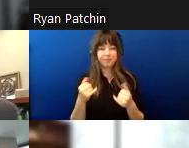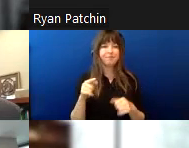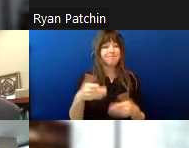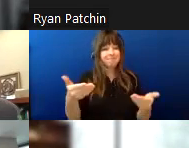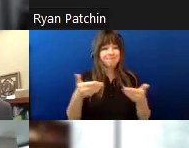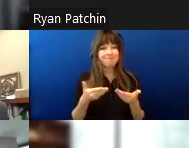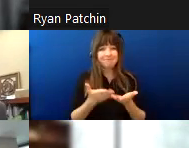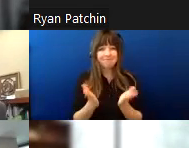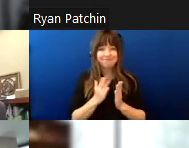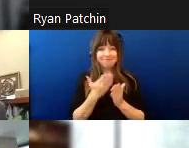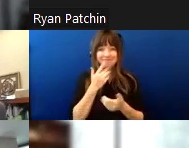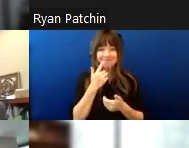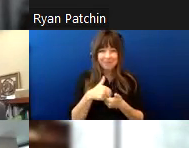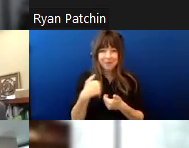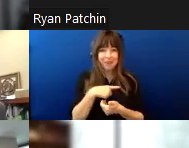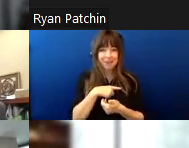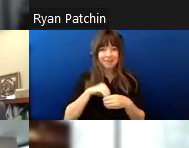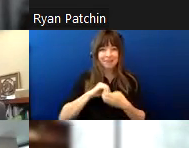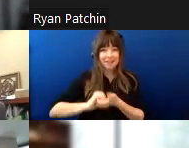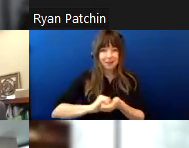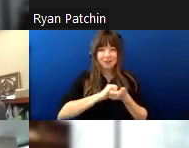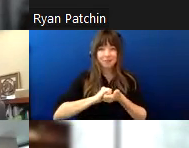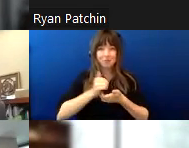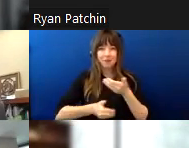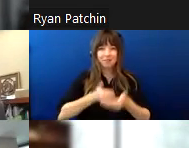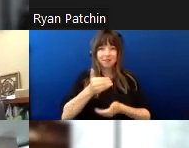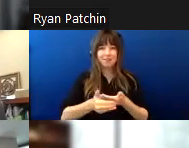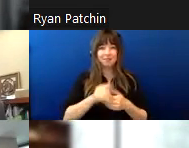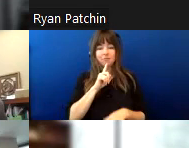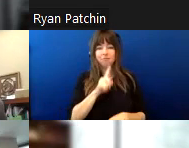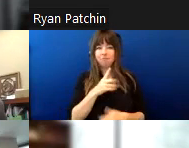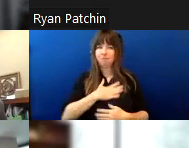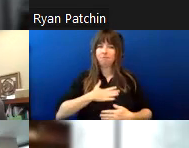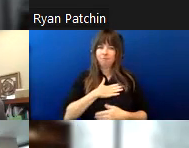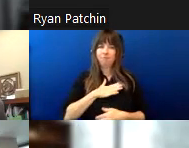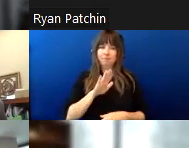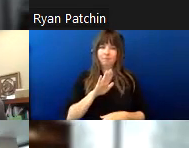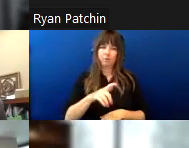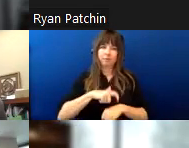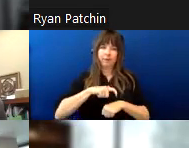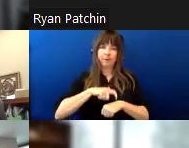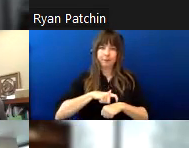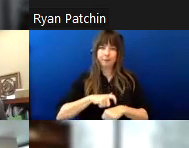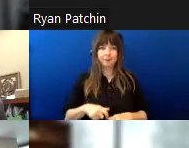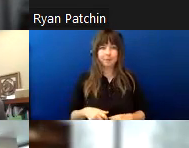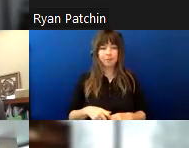Entonces, una vez más, esto es un proceso. Gracias por unirse al proceso colaborativo y por prestarnos su